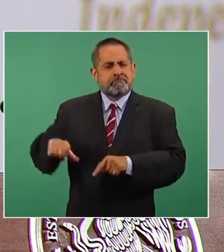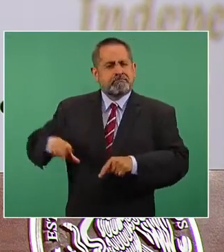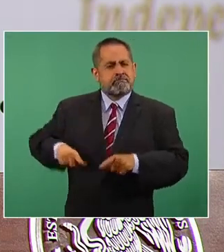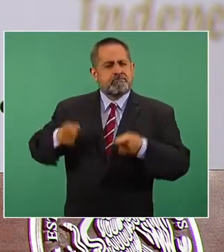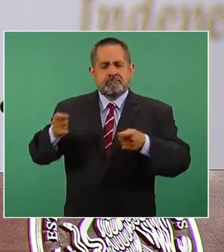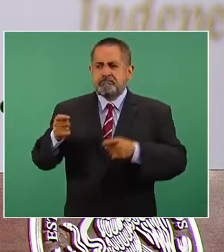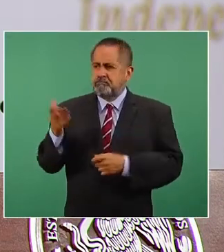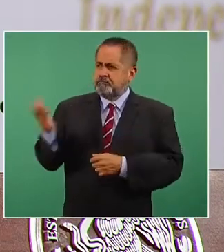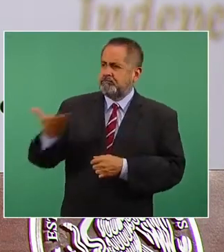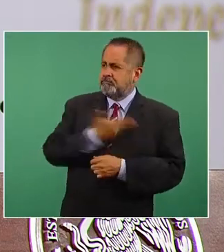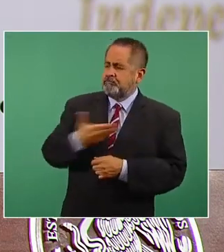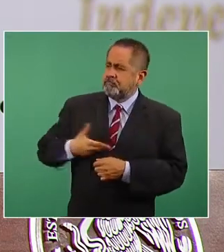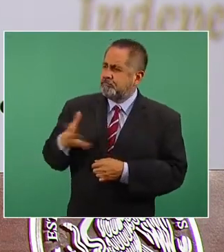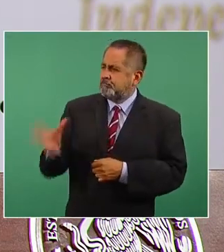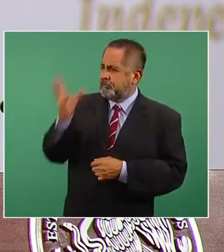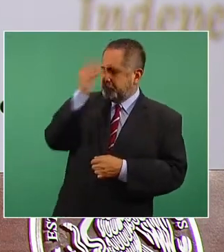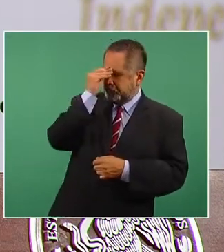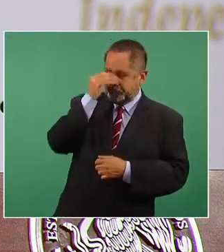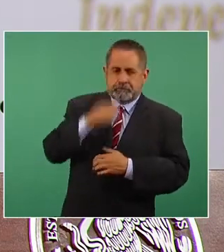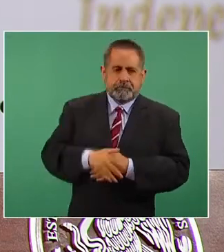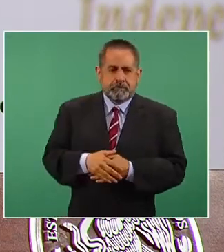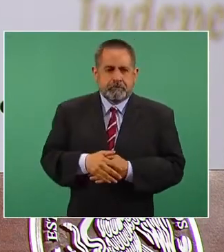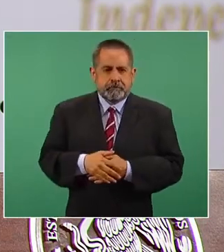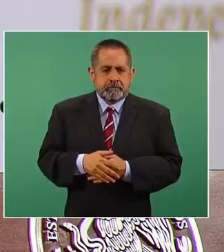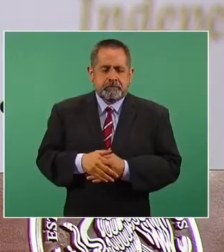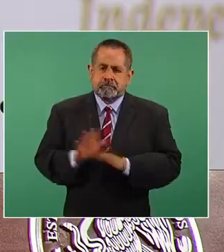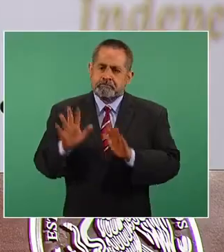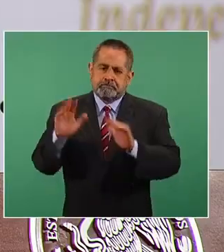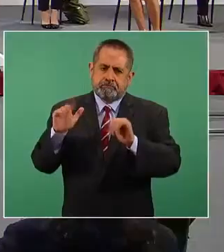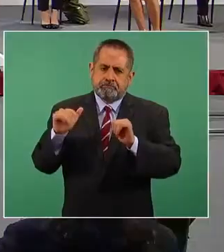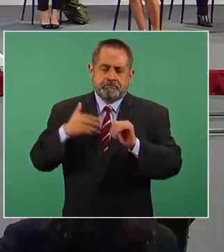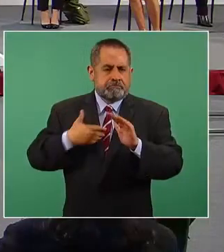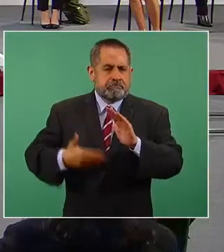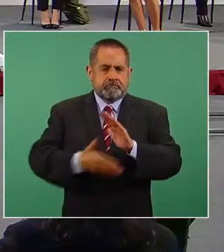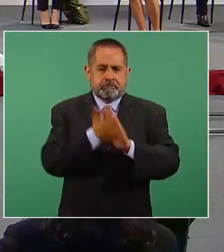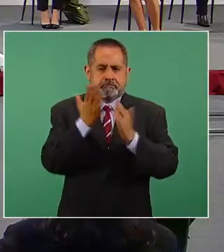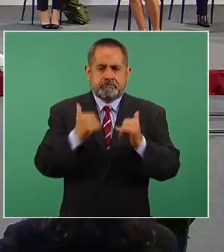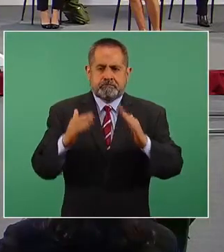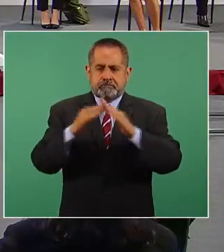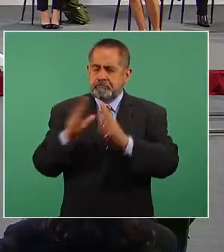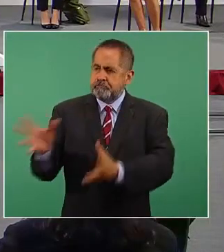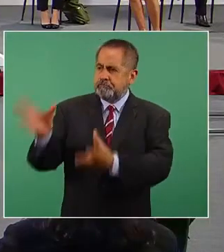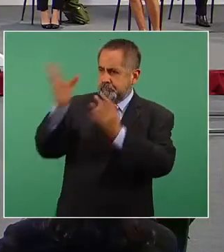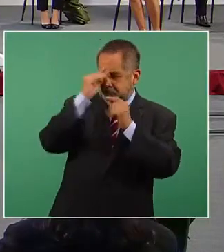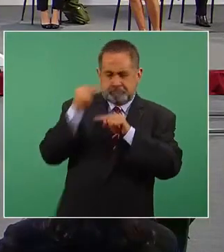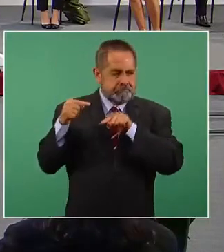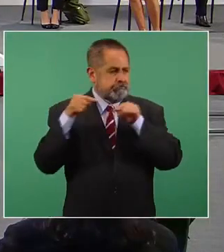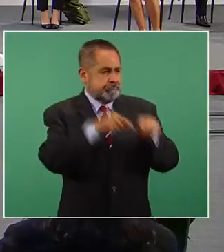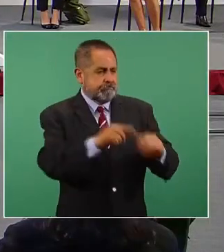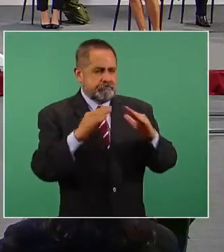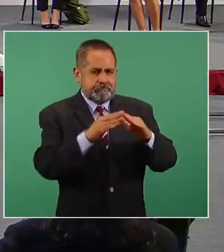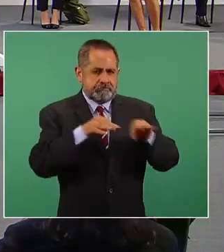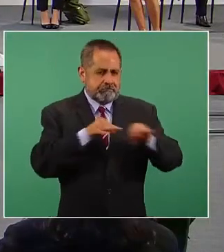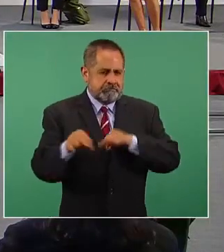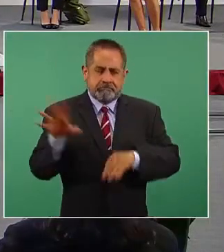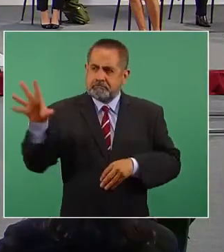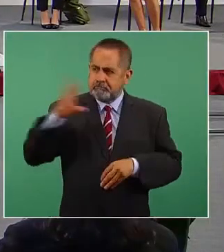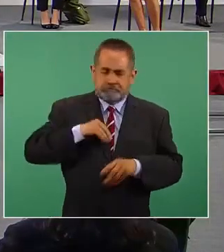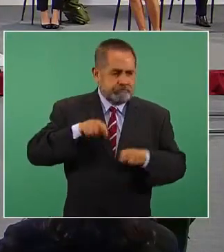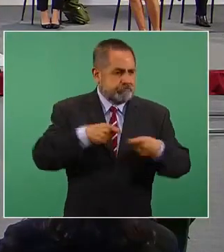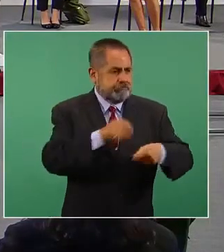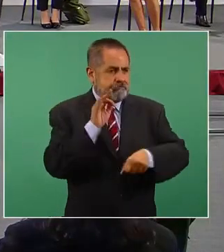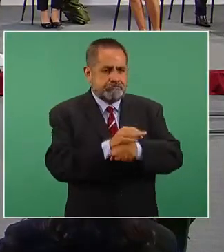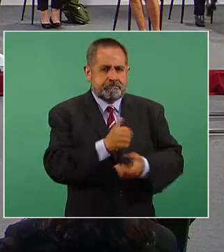gobierno del señor presidente. Es tiempo de volver a casa para llevar al terruño la cuarta transformación. Muchas gracias.